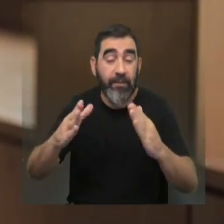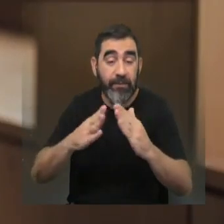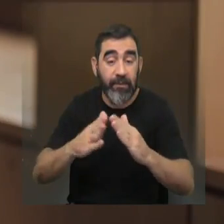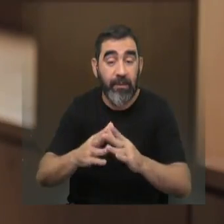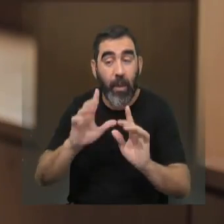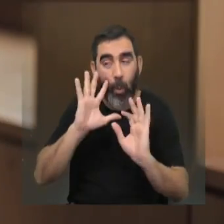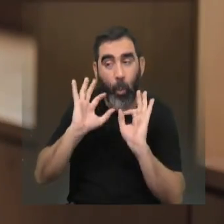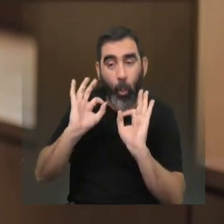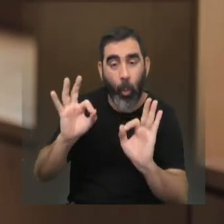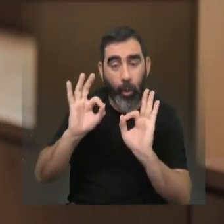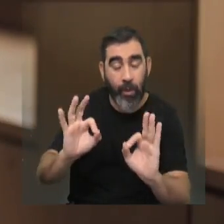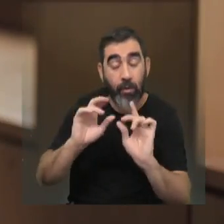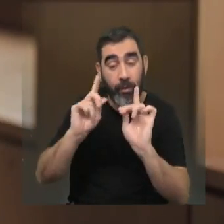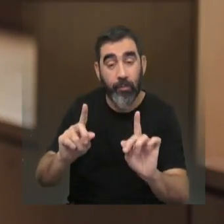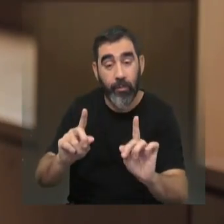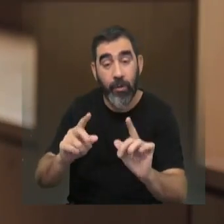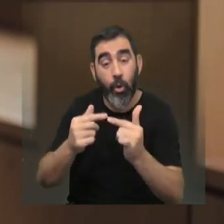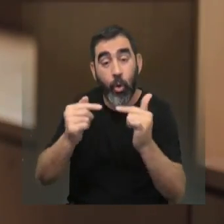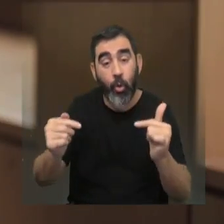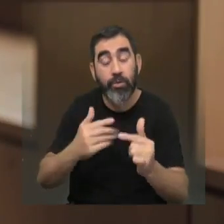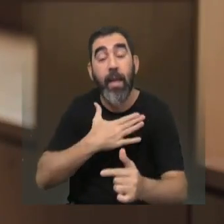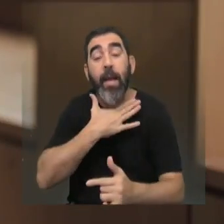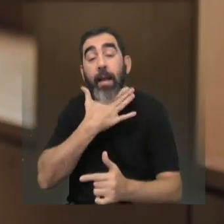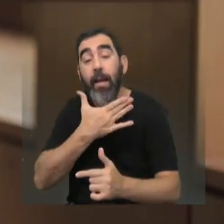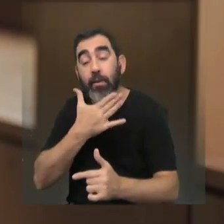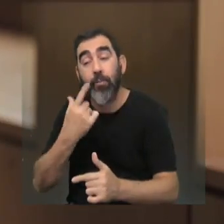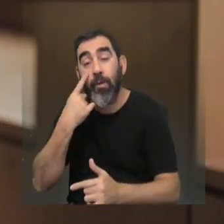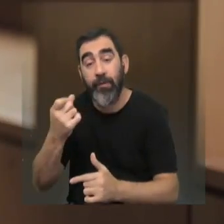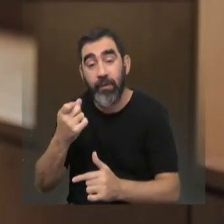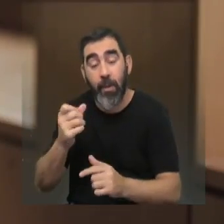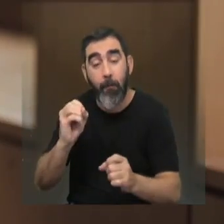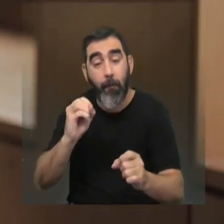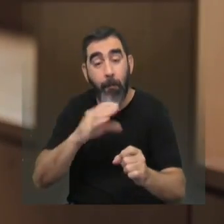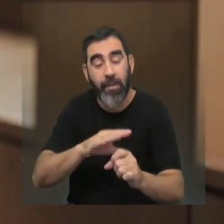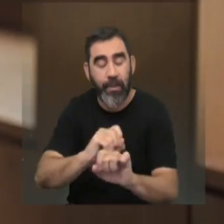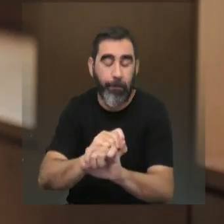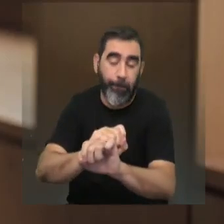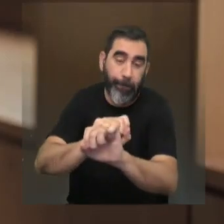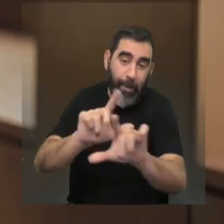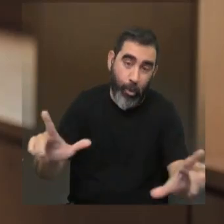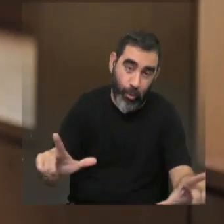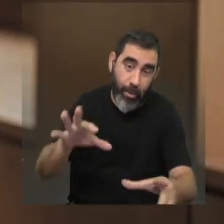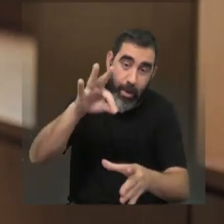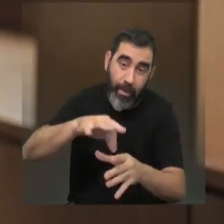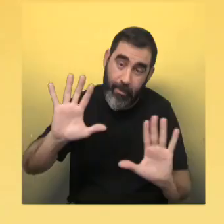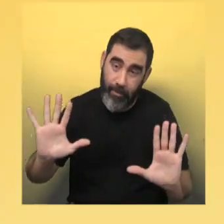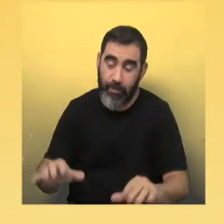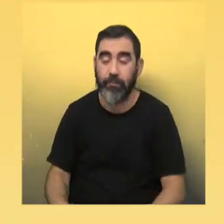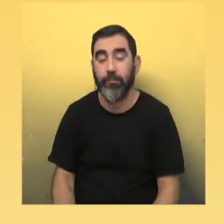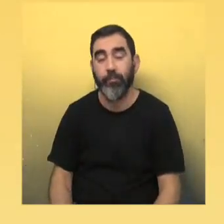tener cuidado con el uso de los elementos grasos para evitar que no nos dejen manchas peores que la que queremos